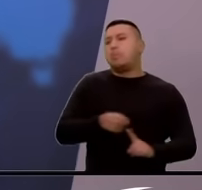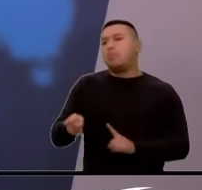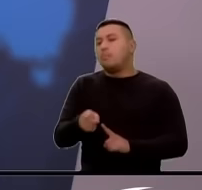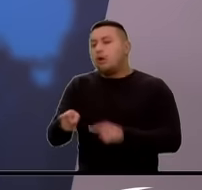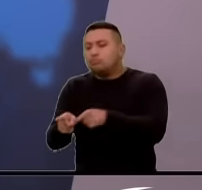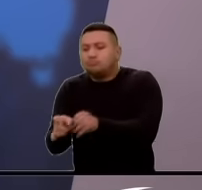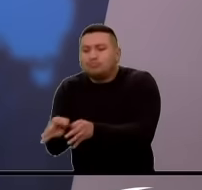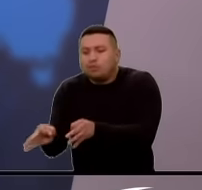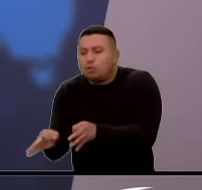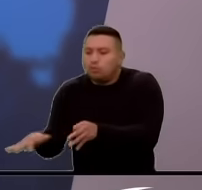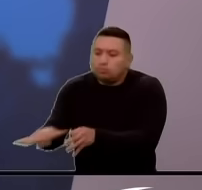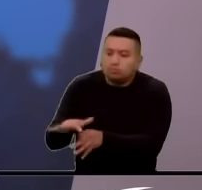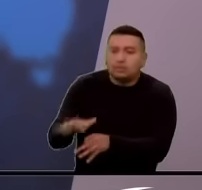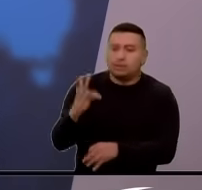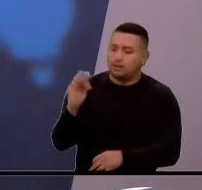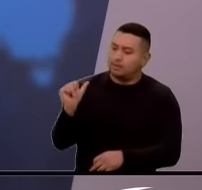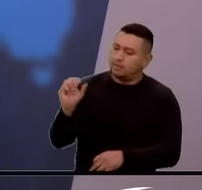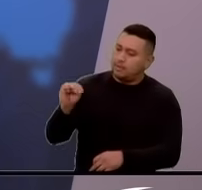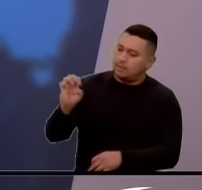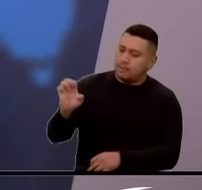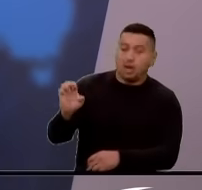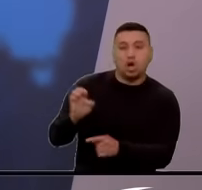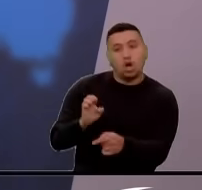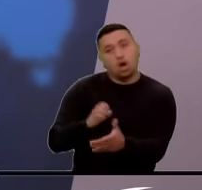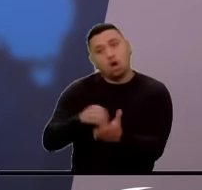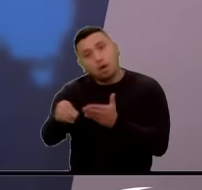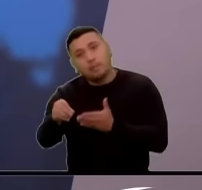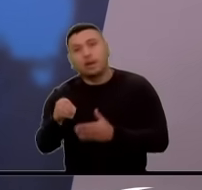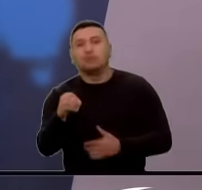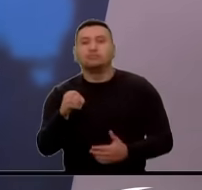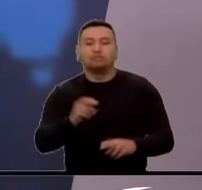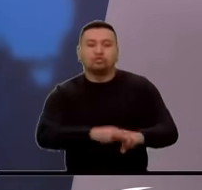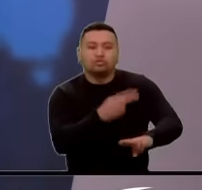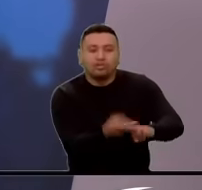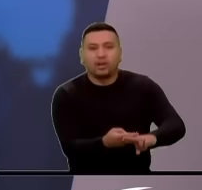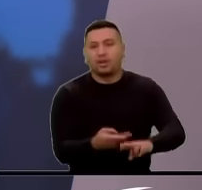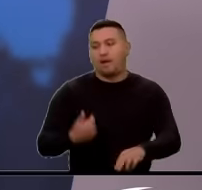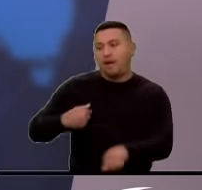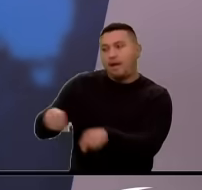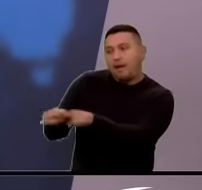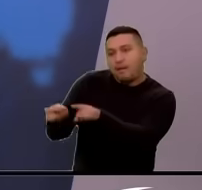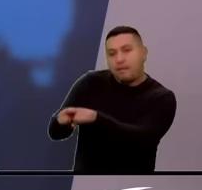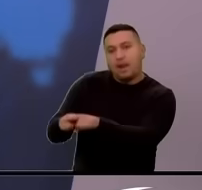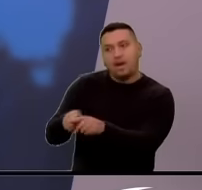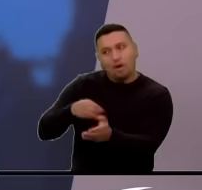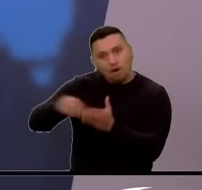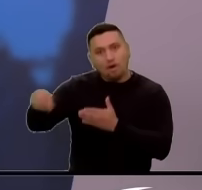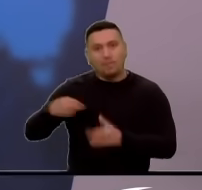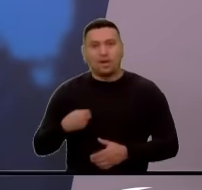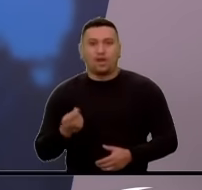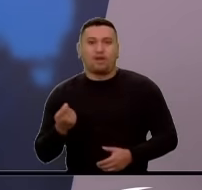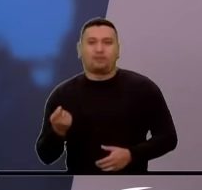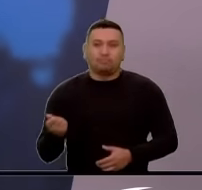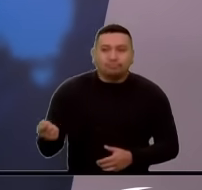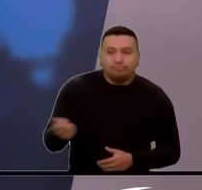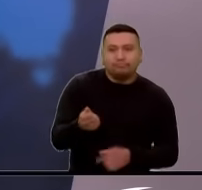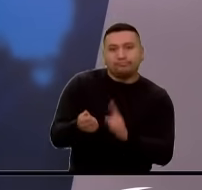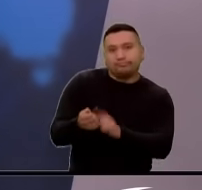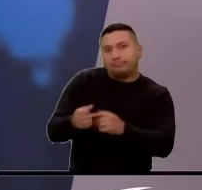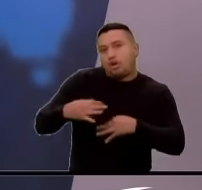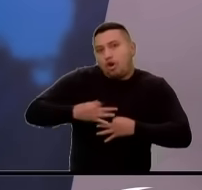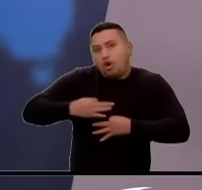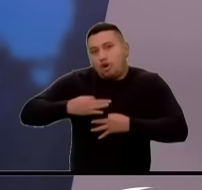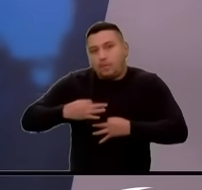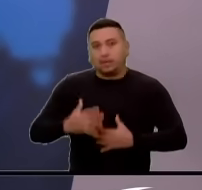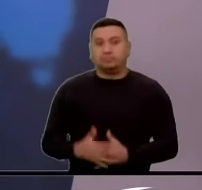y también una muda de ropa para su hermana. Él salió de Saravena, fue hasta Tame. A la